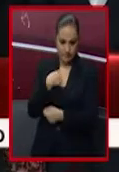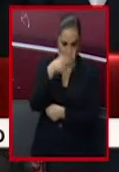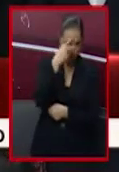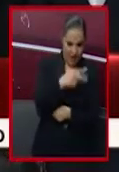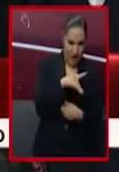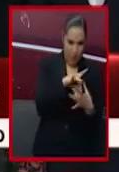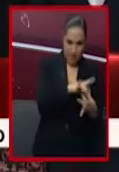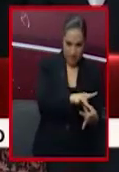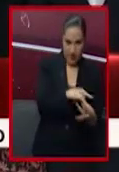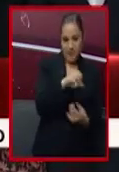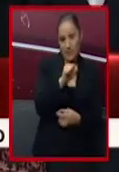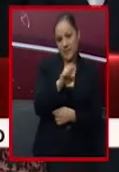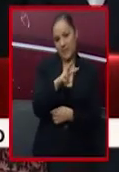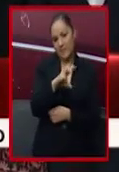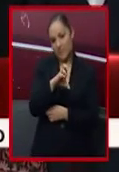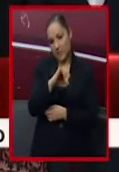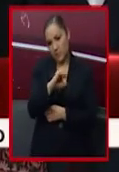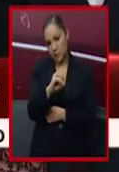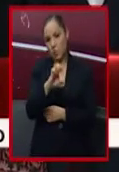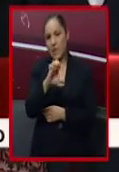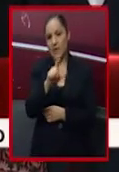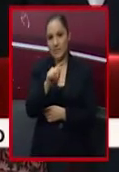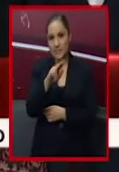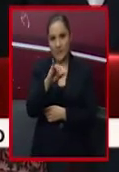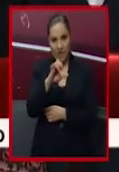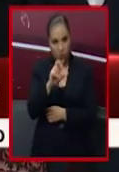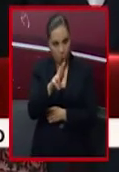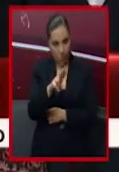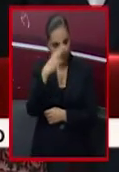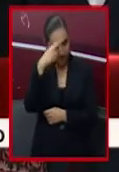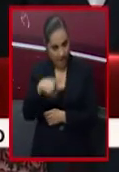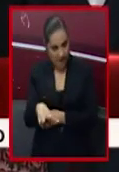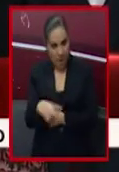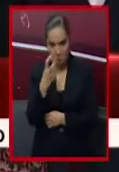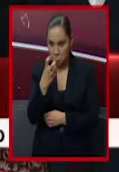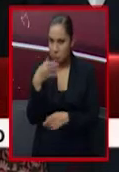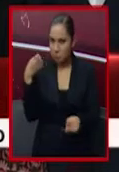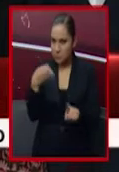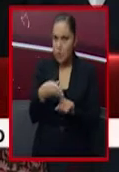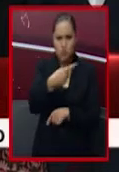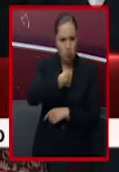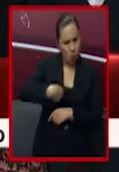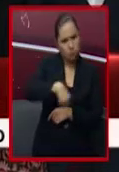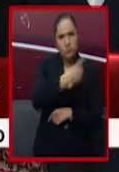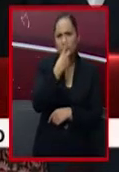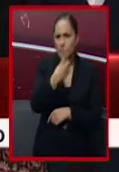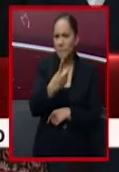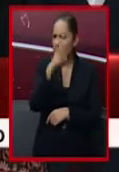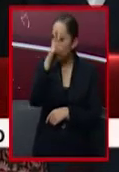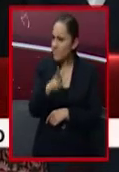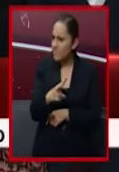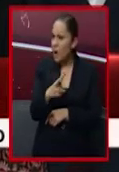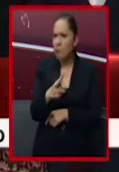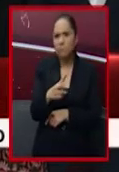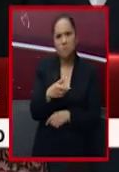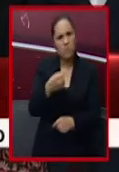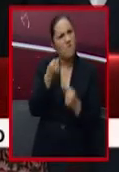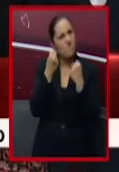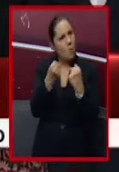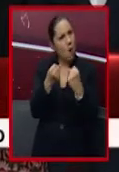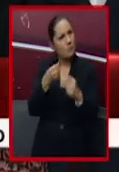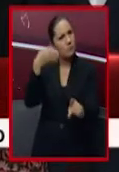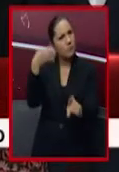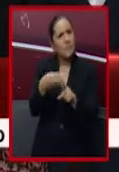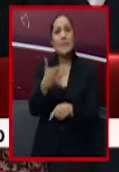económica, lo decimos y lo decimos con fuerza, con fortaleza, no al gasolinazo, sí a